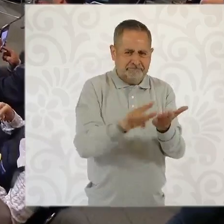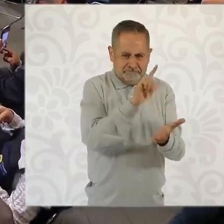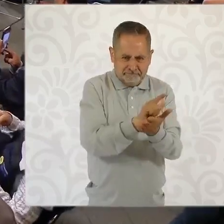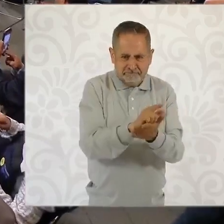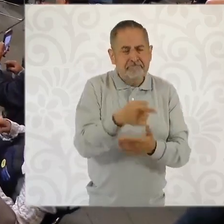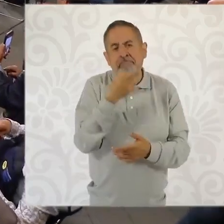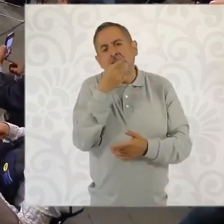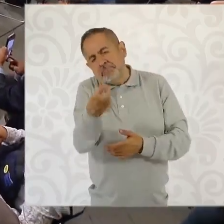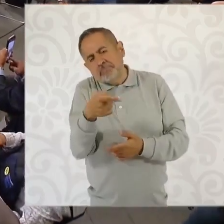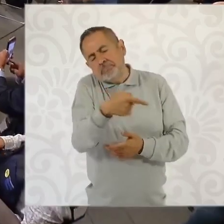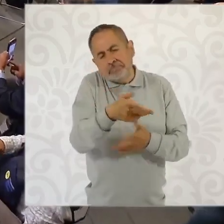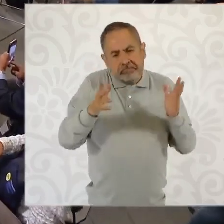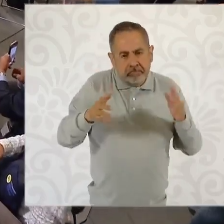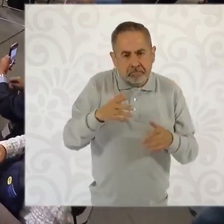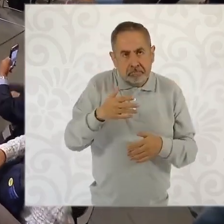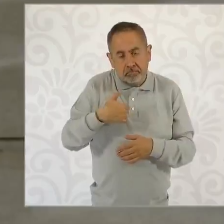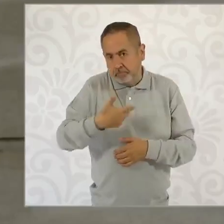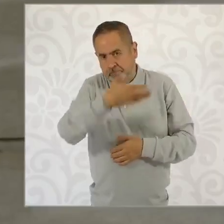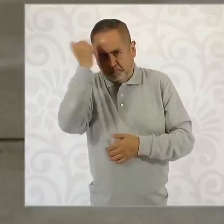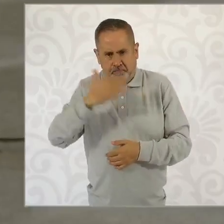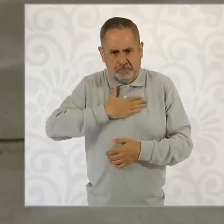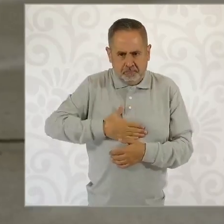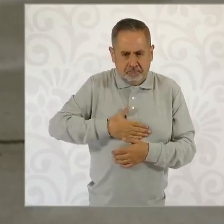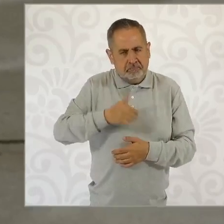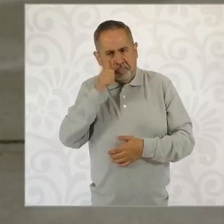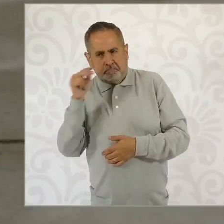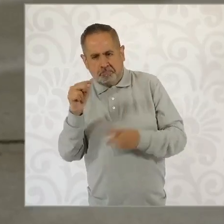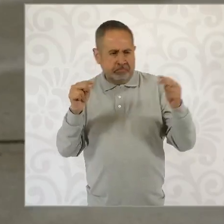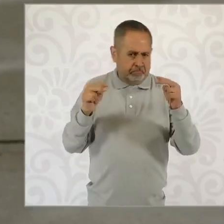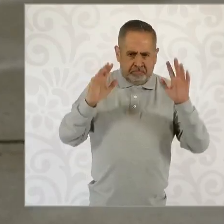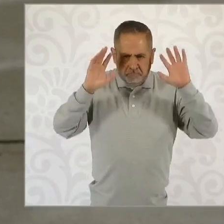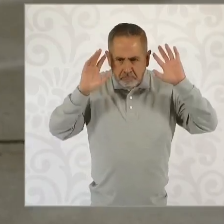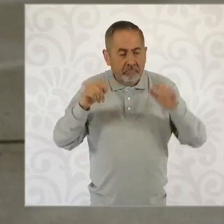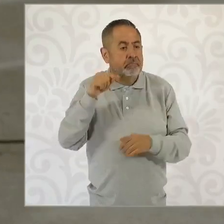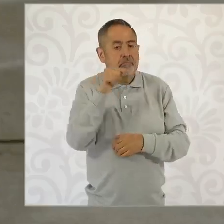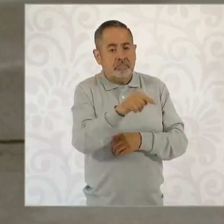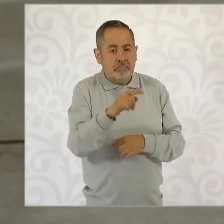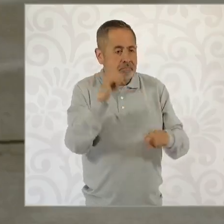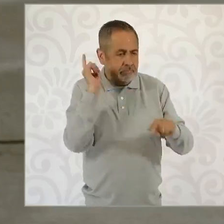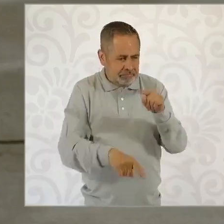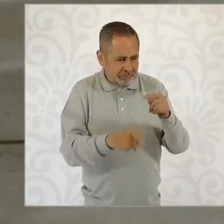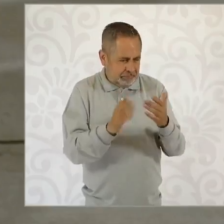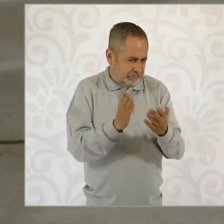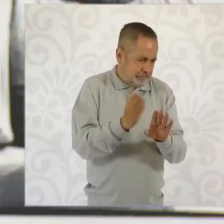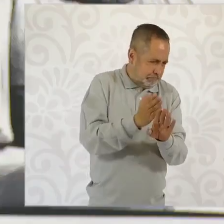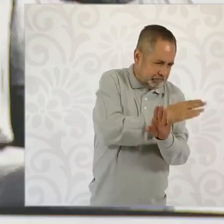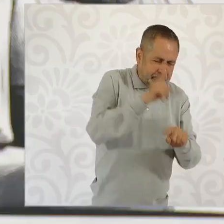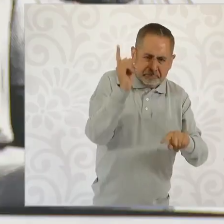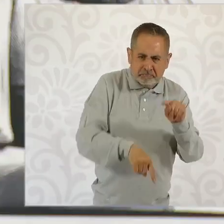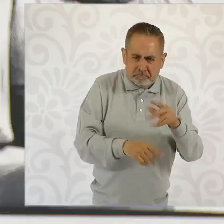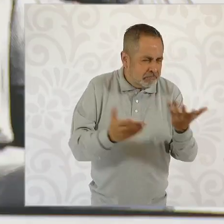en el tema, yo no sé si sea justa o no, pero finalmente cada quien tiene su posición. No hay forma de que esta se pueda revisar, doctora. Es que